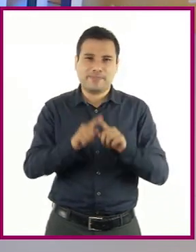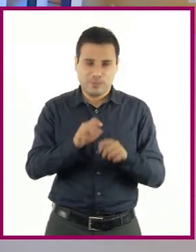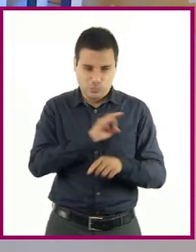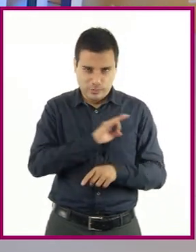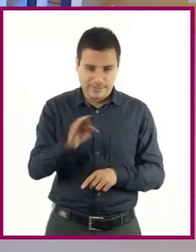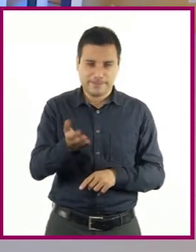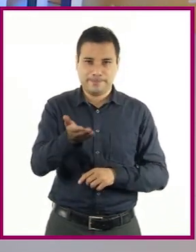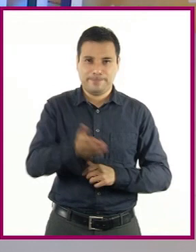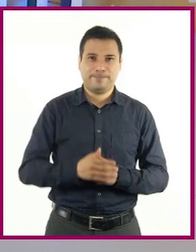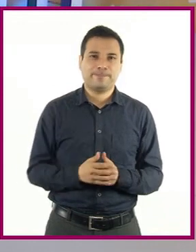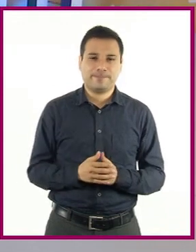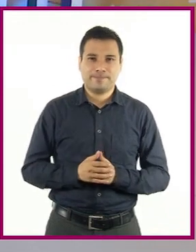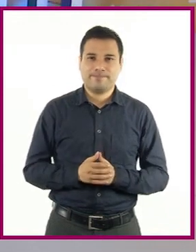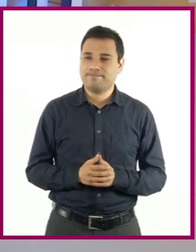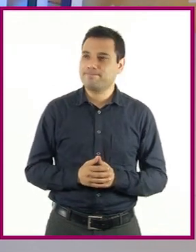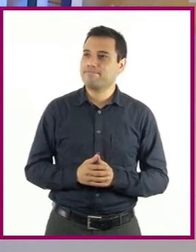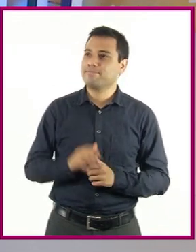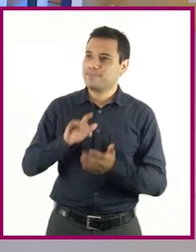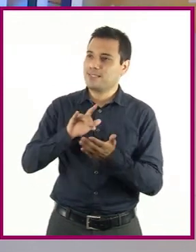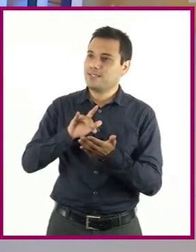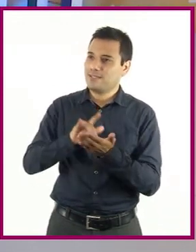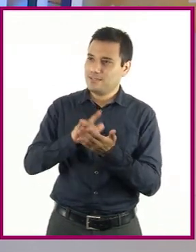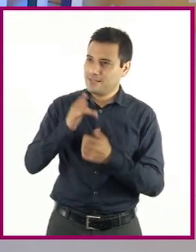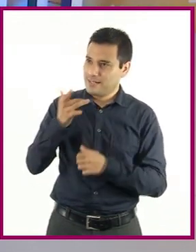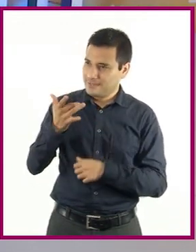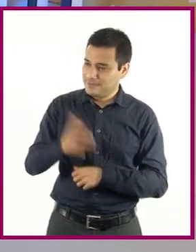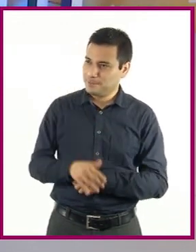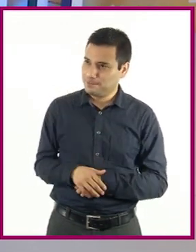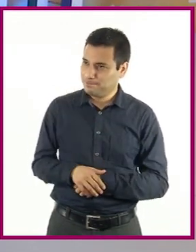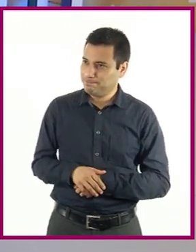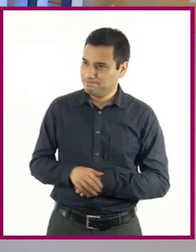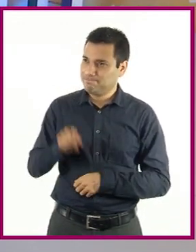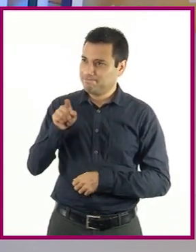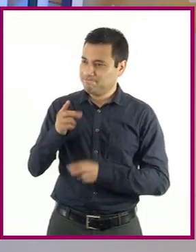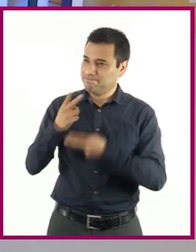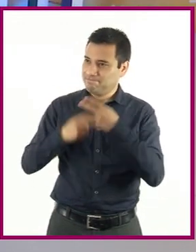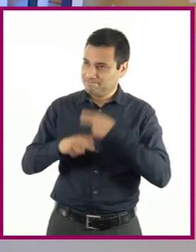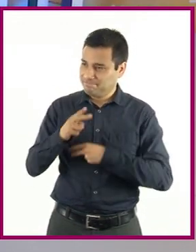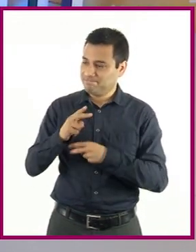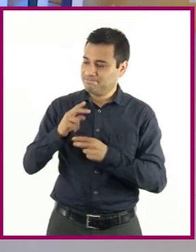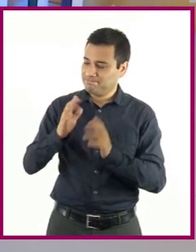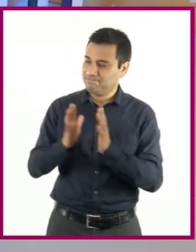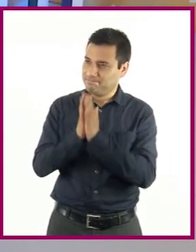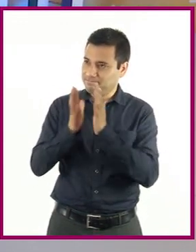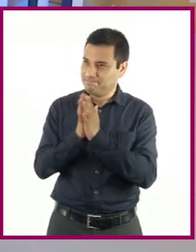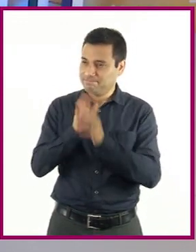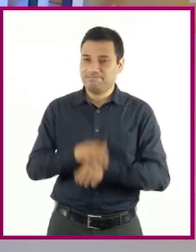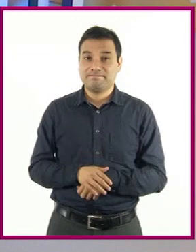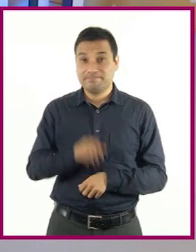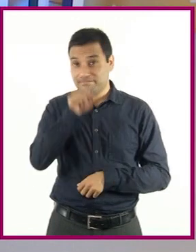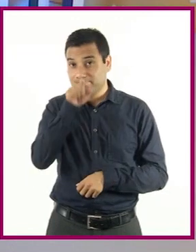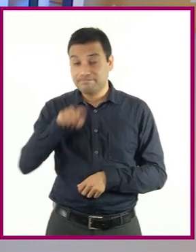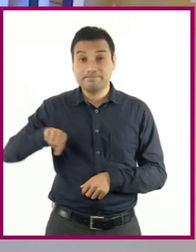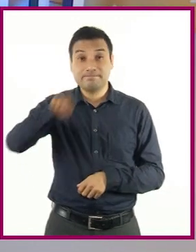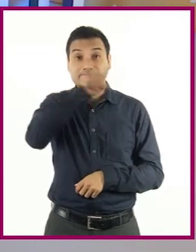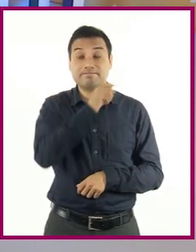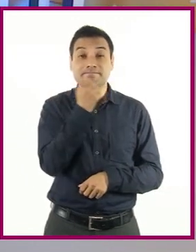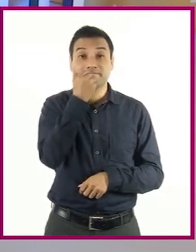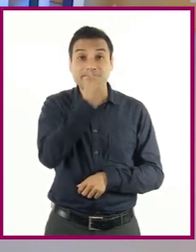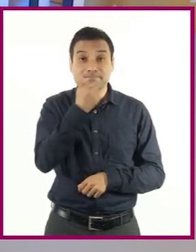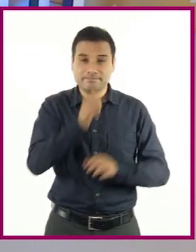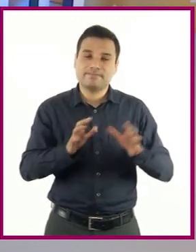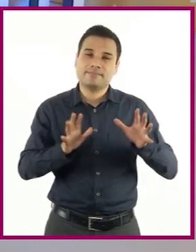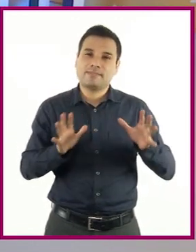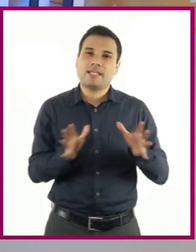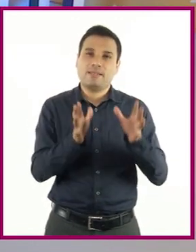de esta sesión. Nadia, te agradezco mucho tu intervención en este tema y a las y los estudiantes les